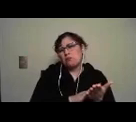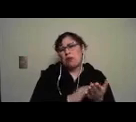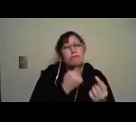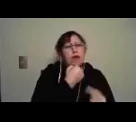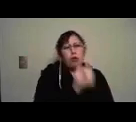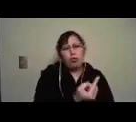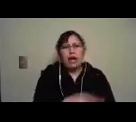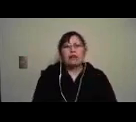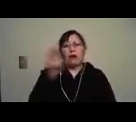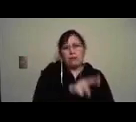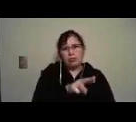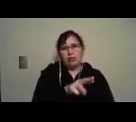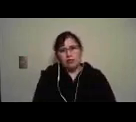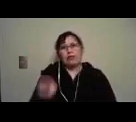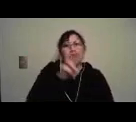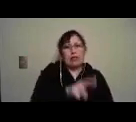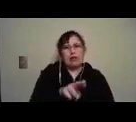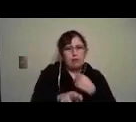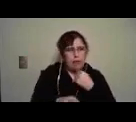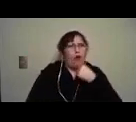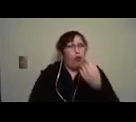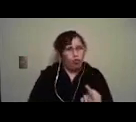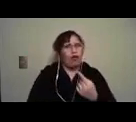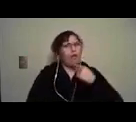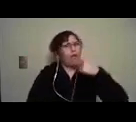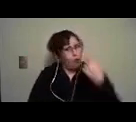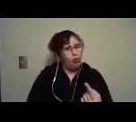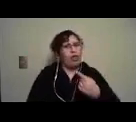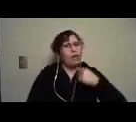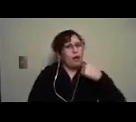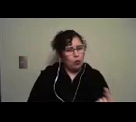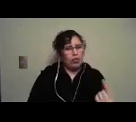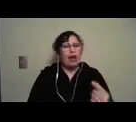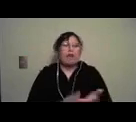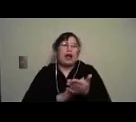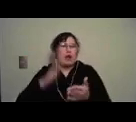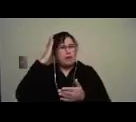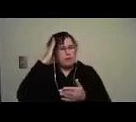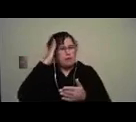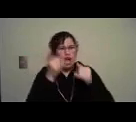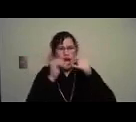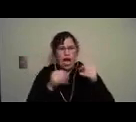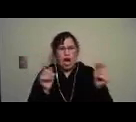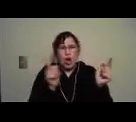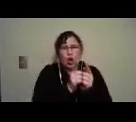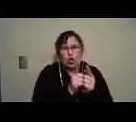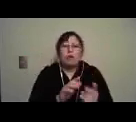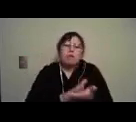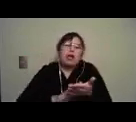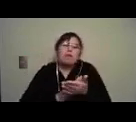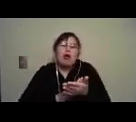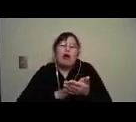pregunta porque se olvida de las cosas? Así como en la Sí, memoria a corto plazo. Por ejemplo, no sé, pues está cerrar la ventana, cosas